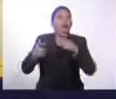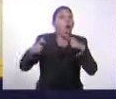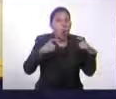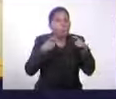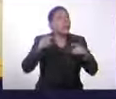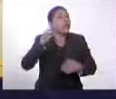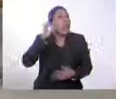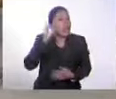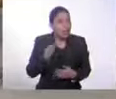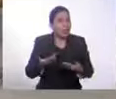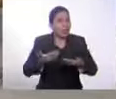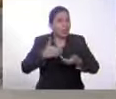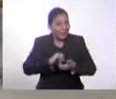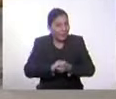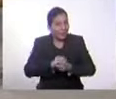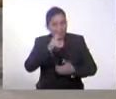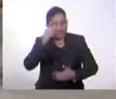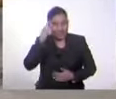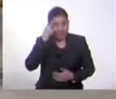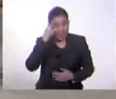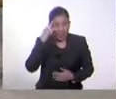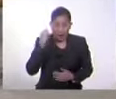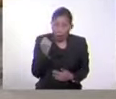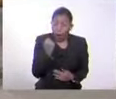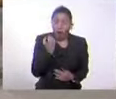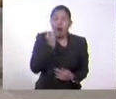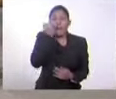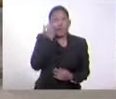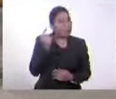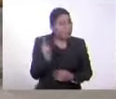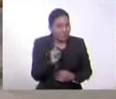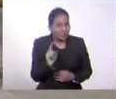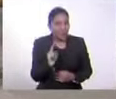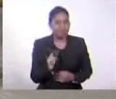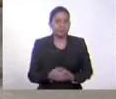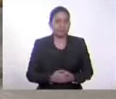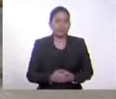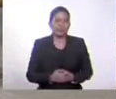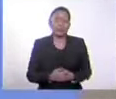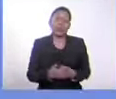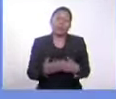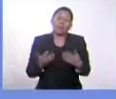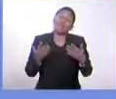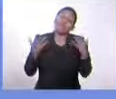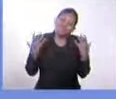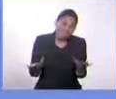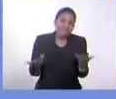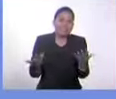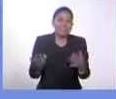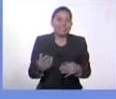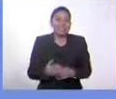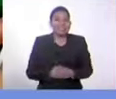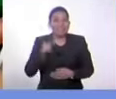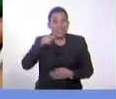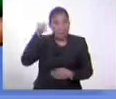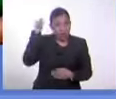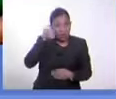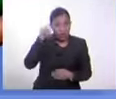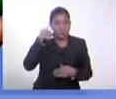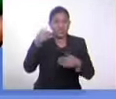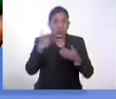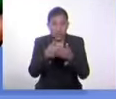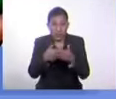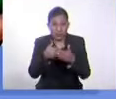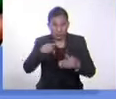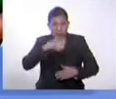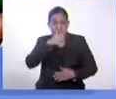¿verdad?, para que no sean relaciones tempranas. Sin embargo, con este tipo de educación sexual a nivel de